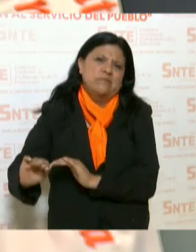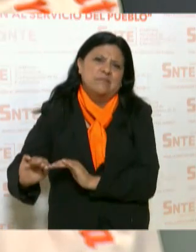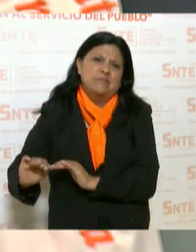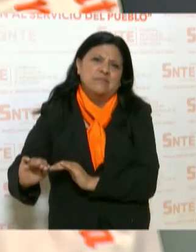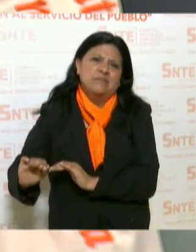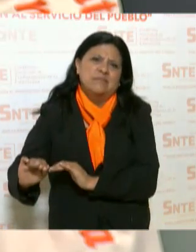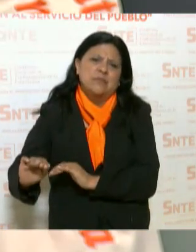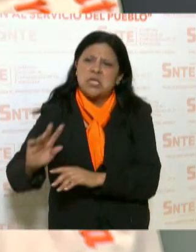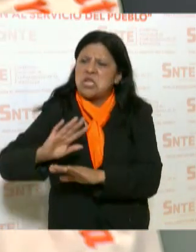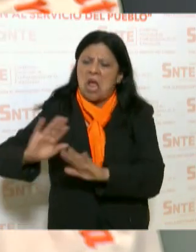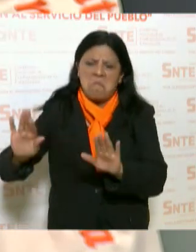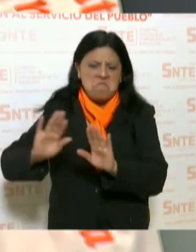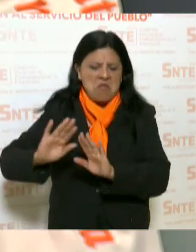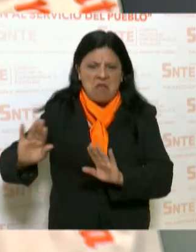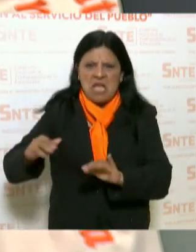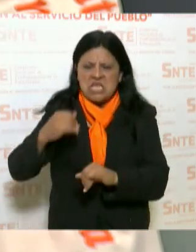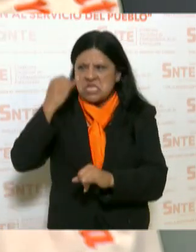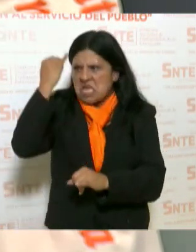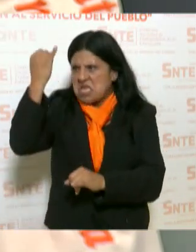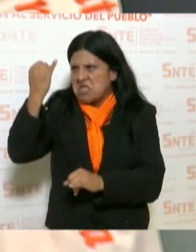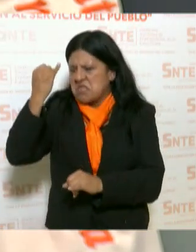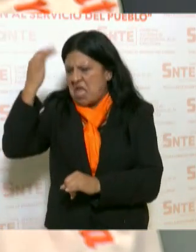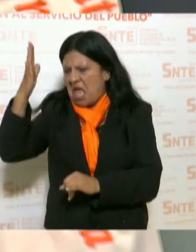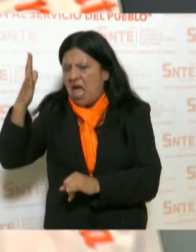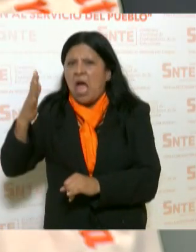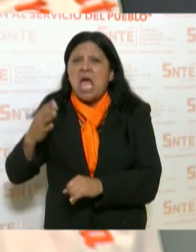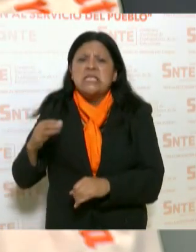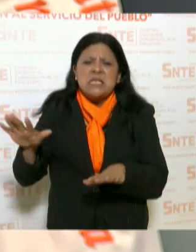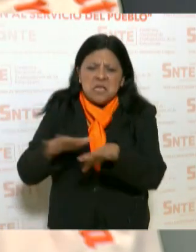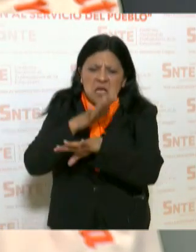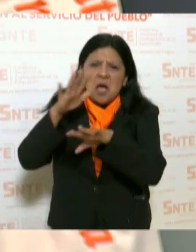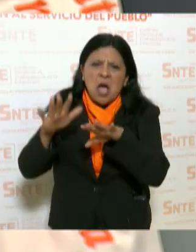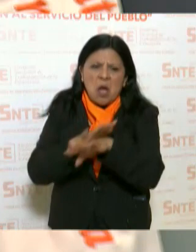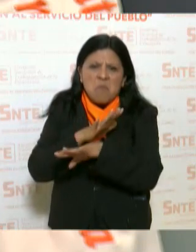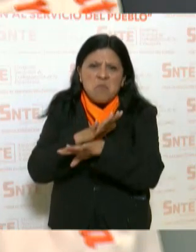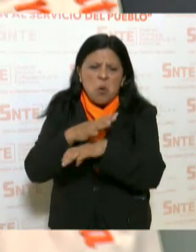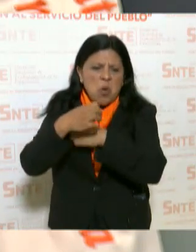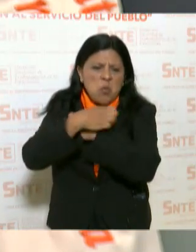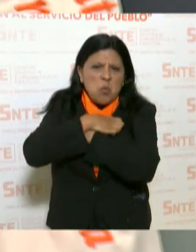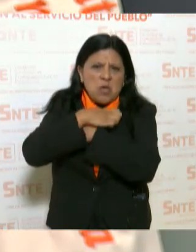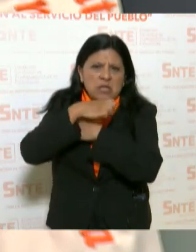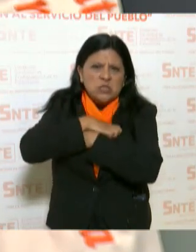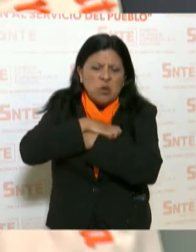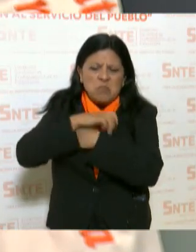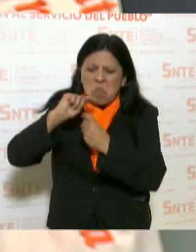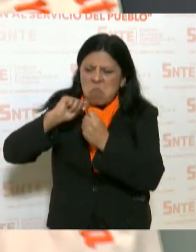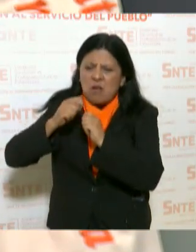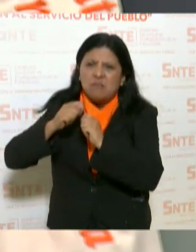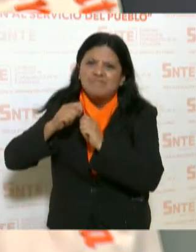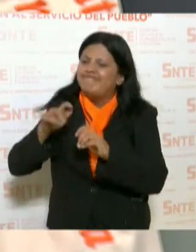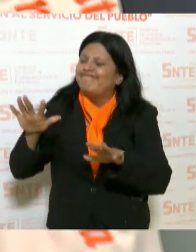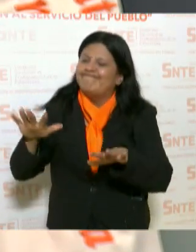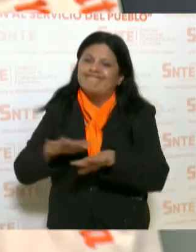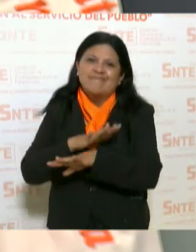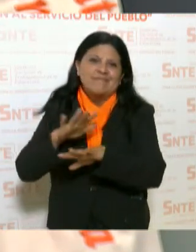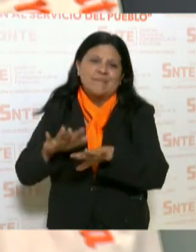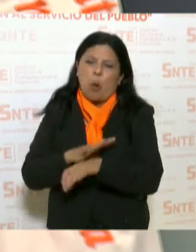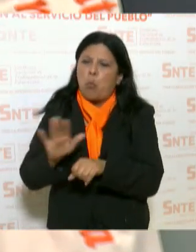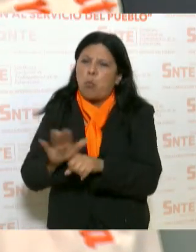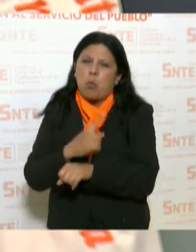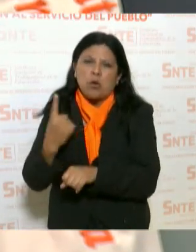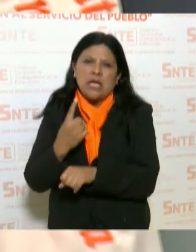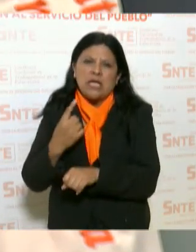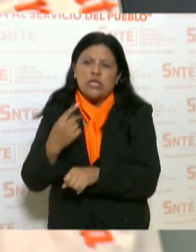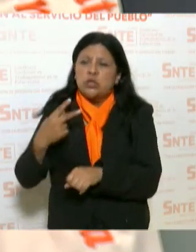Se canceló esa mal llamada reforma educativa que tenía el propósito